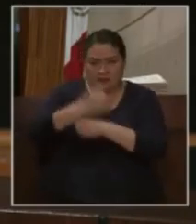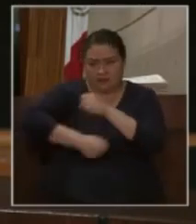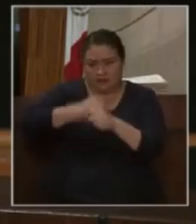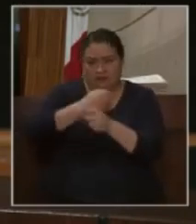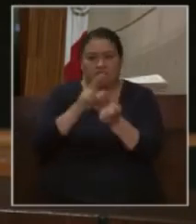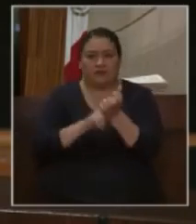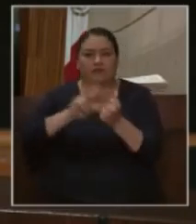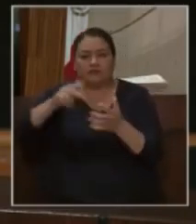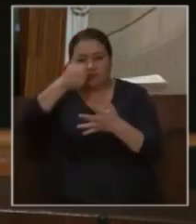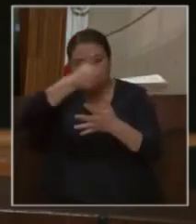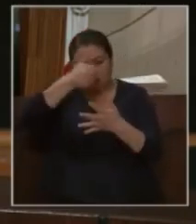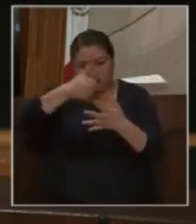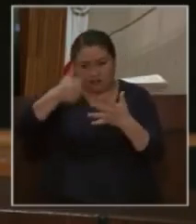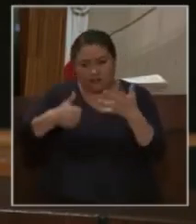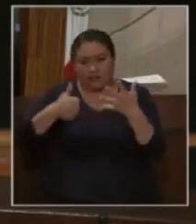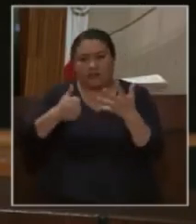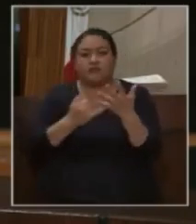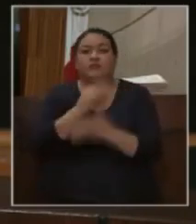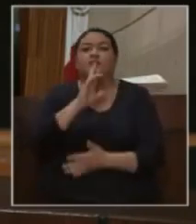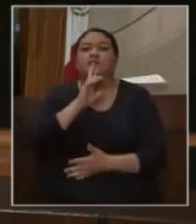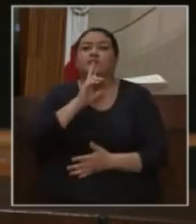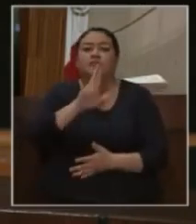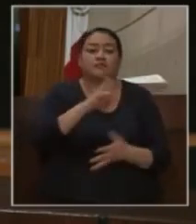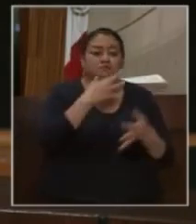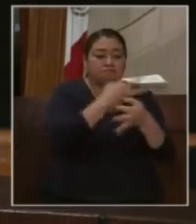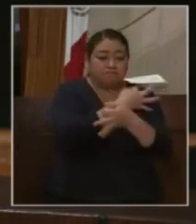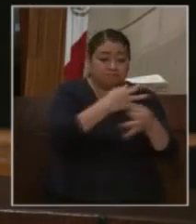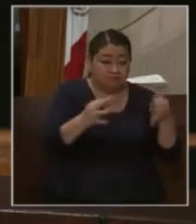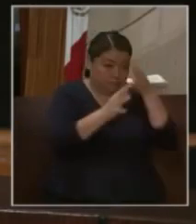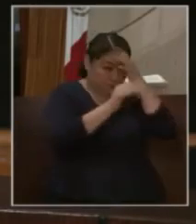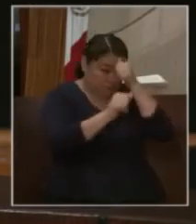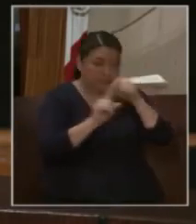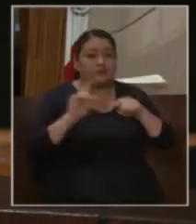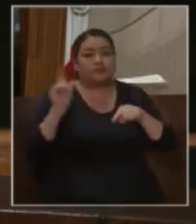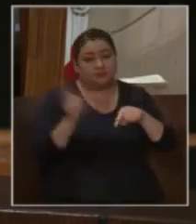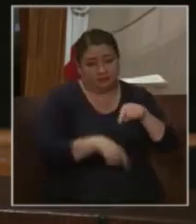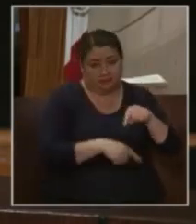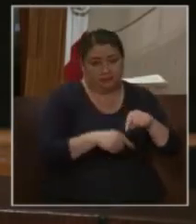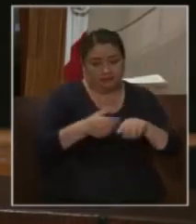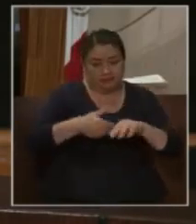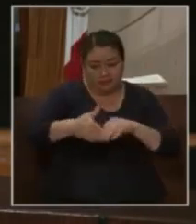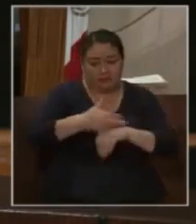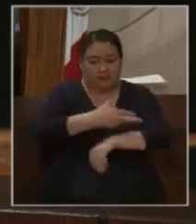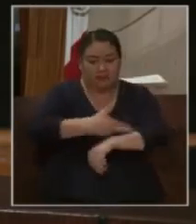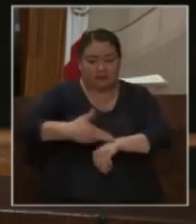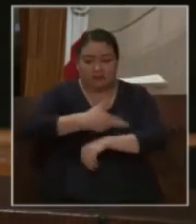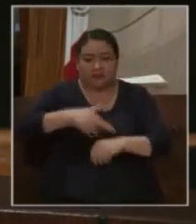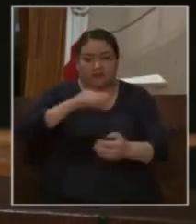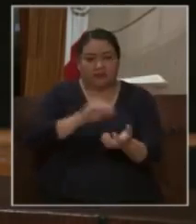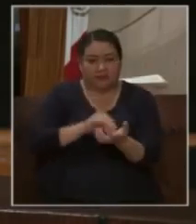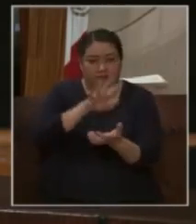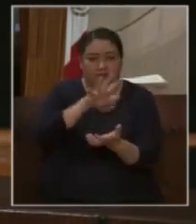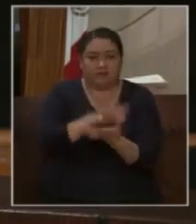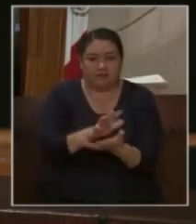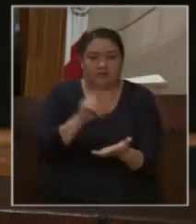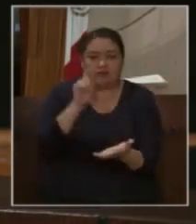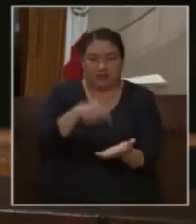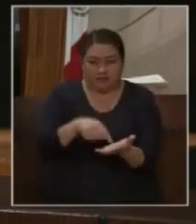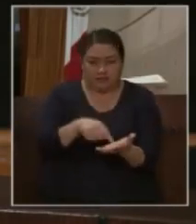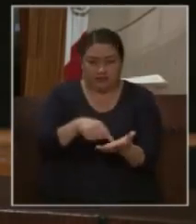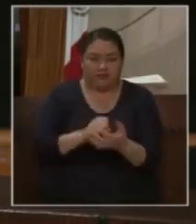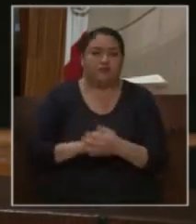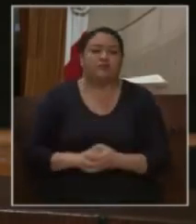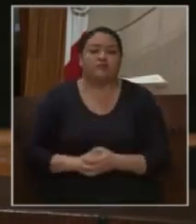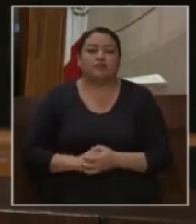se resuelve en cada caso, se revoca la sentencia impugnada en los términos y para los efectos precisados en